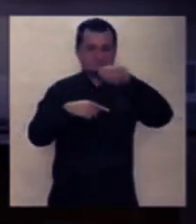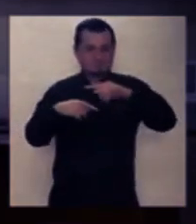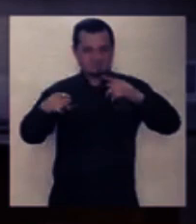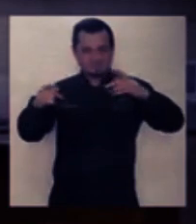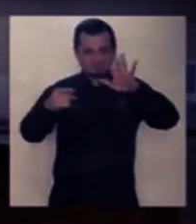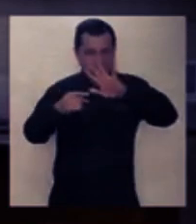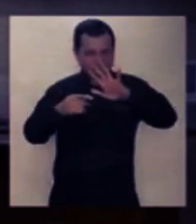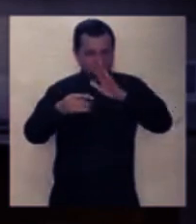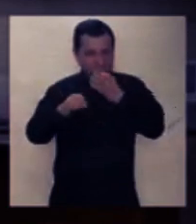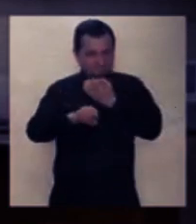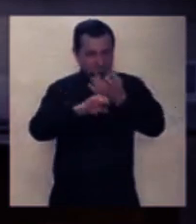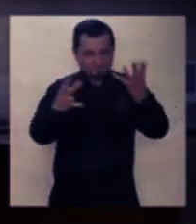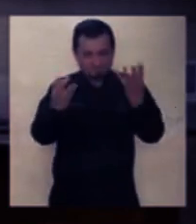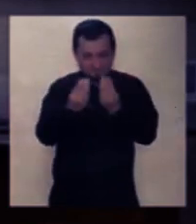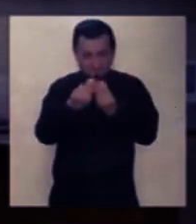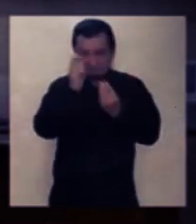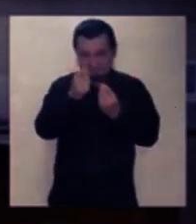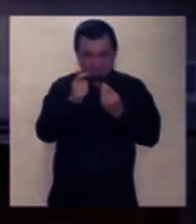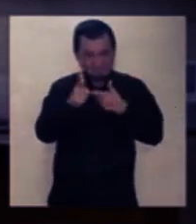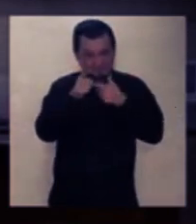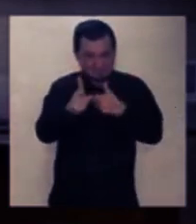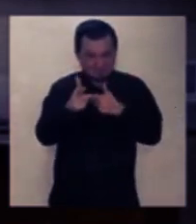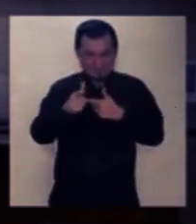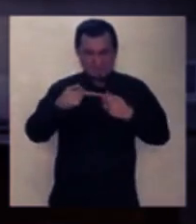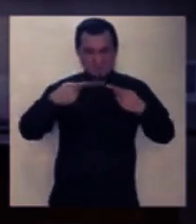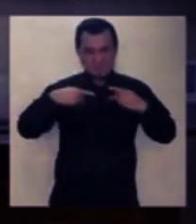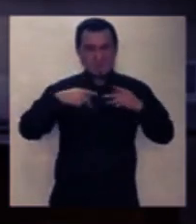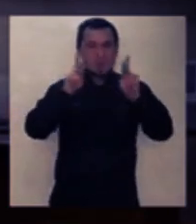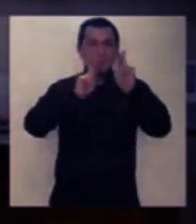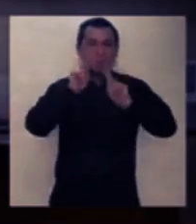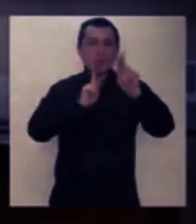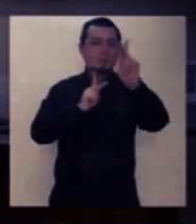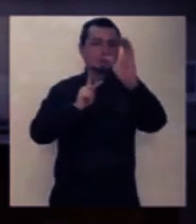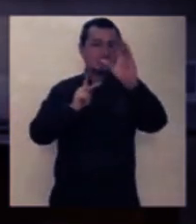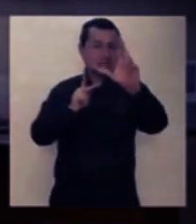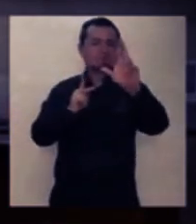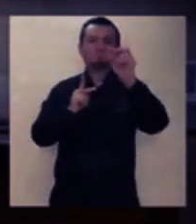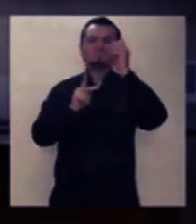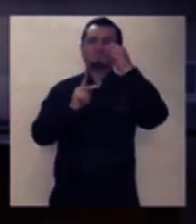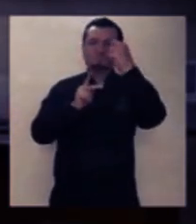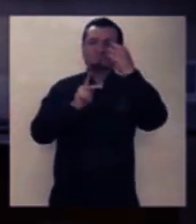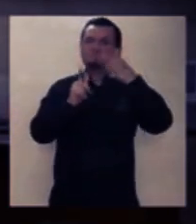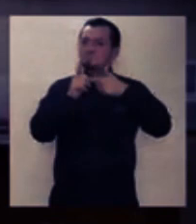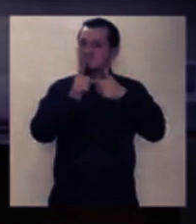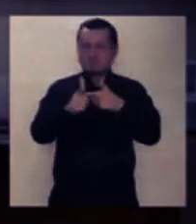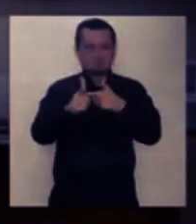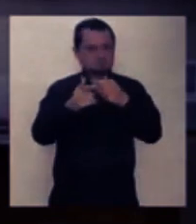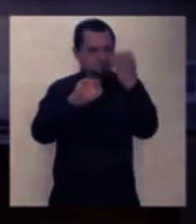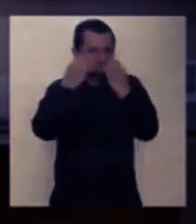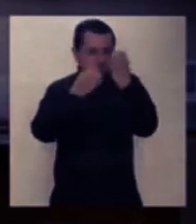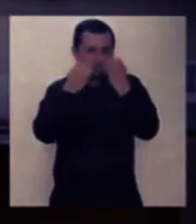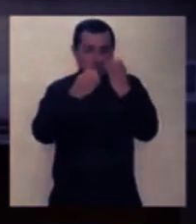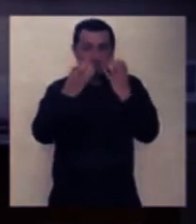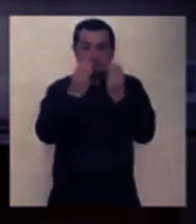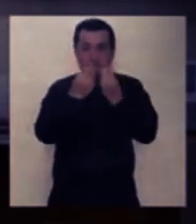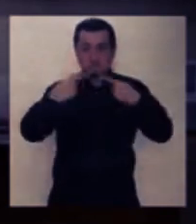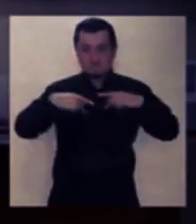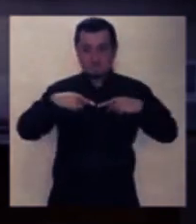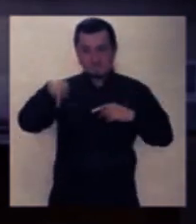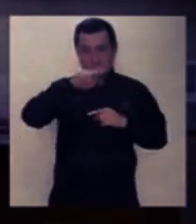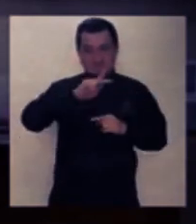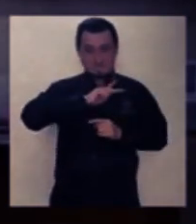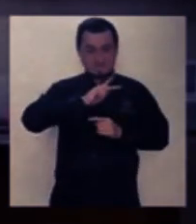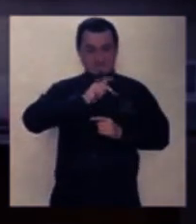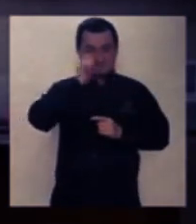apuntalar 5 estrategias clave. Primero, seguir incrementando el número de pruebas PCR. Segundo, apuntalar la estrategia de